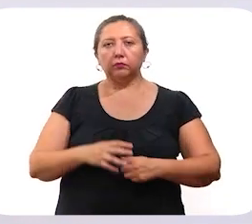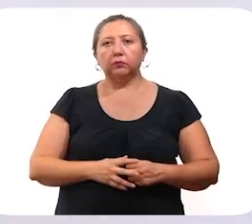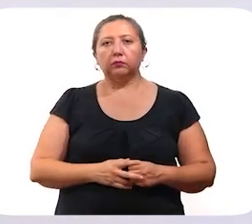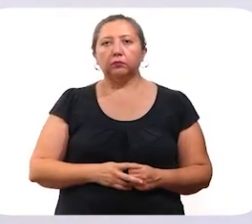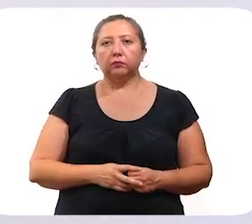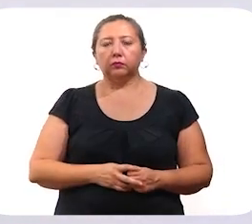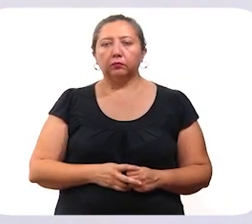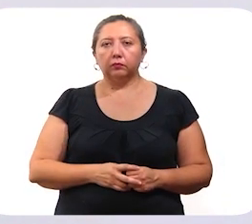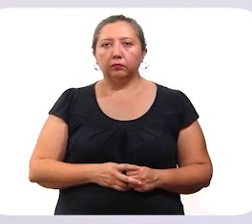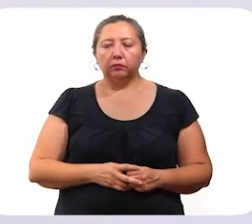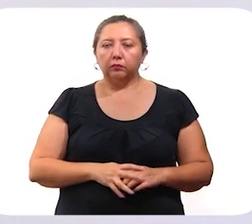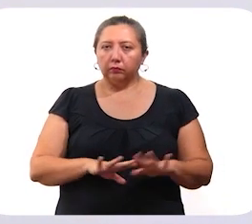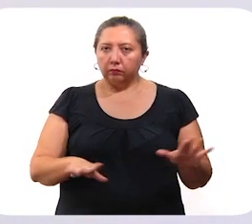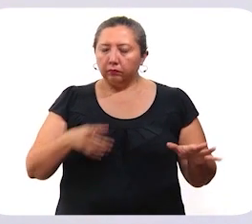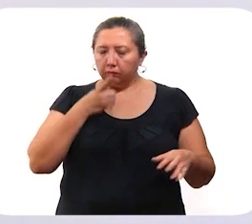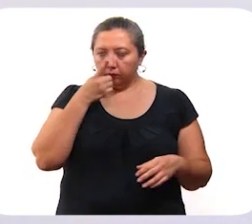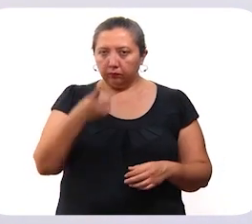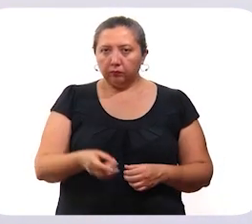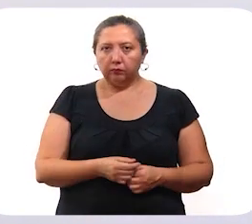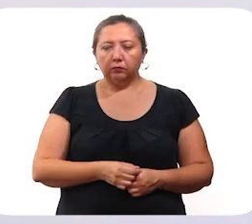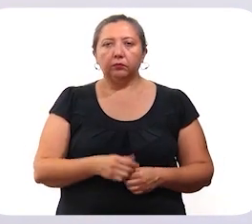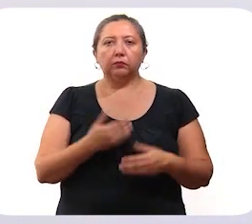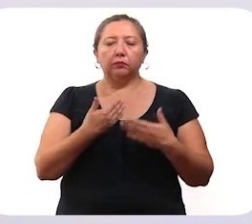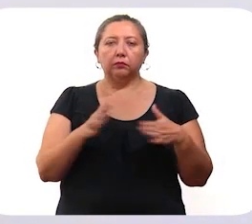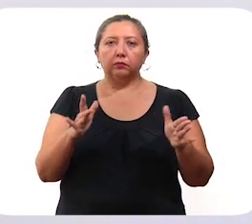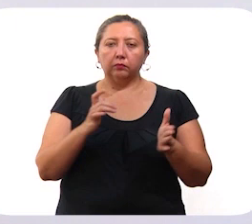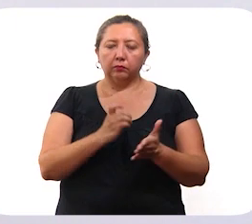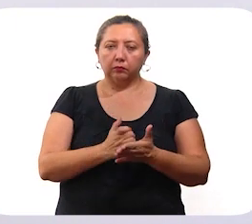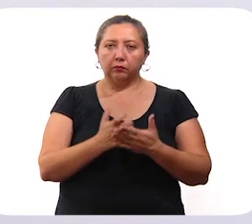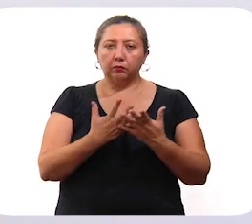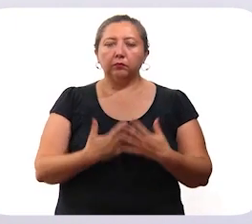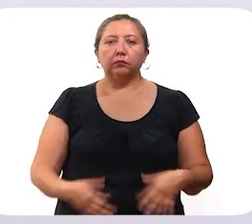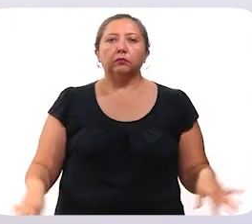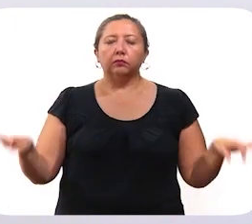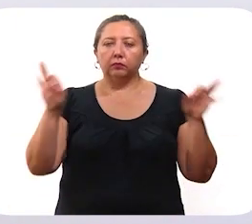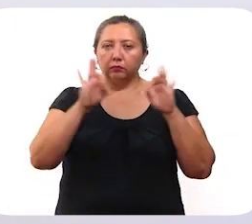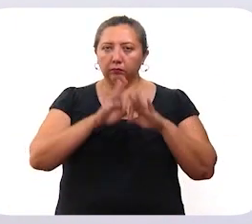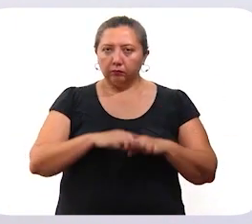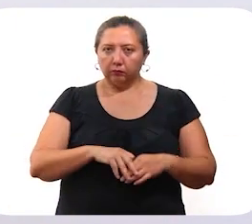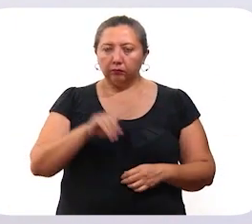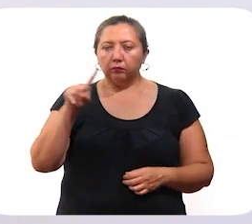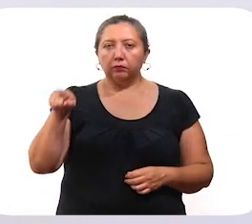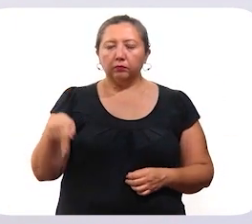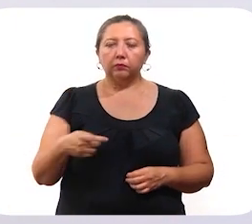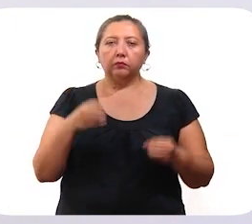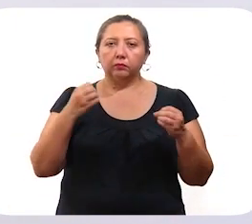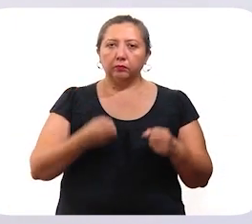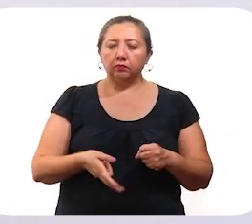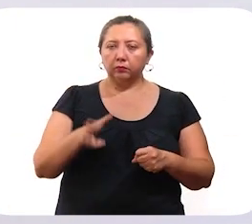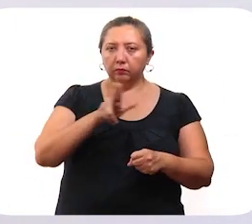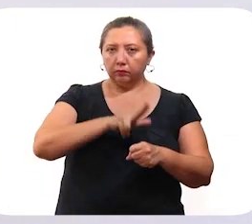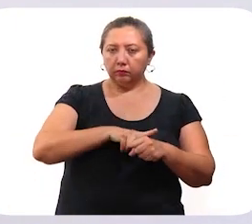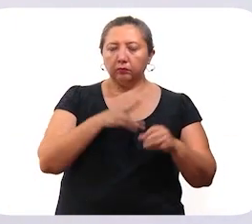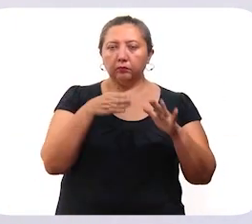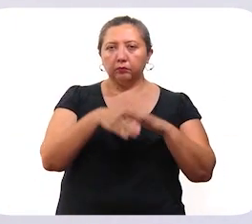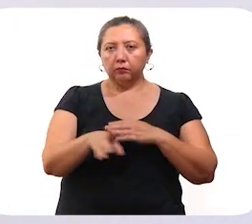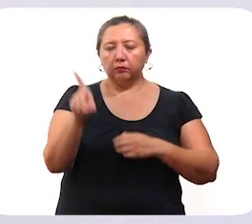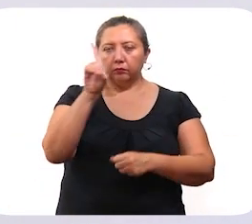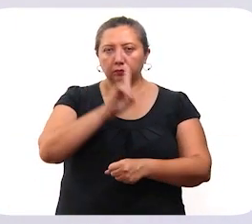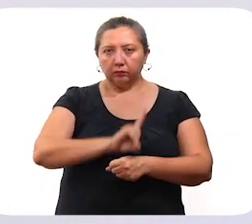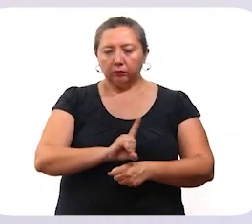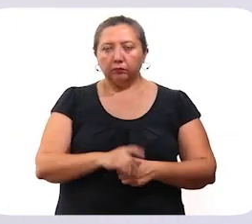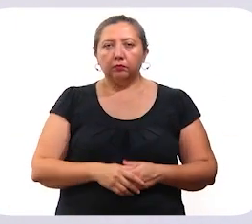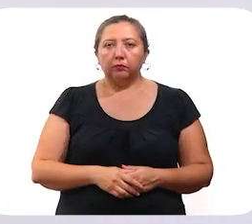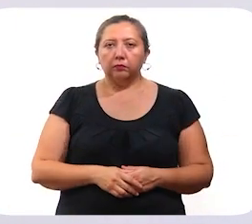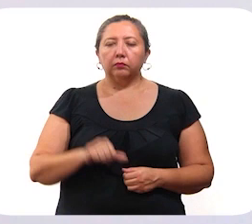las Fuerzas Armadas. Como se ha señalado, en la reapertura económica los datos más importantes son la ocupación hospitalaria y los